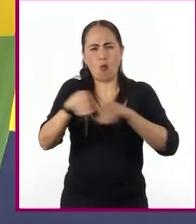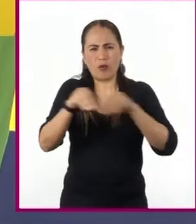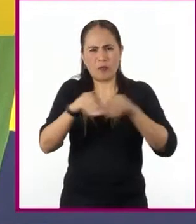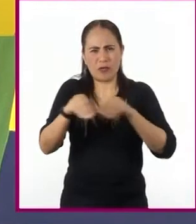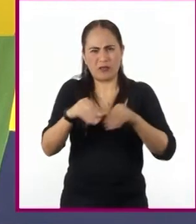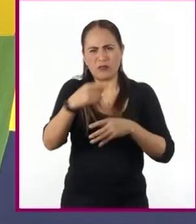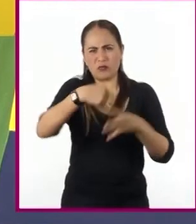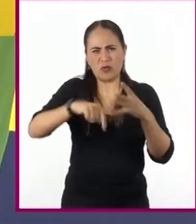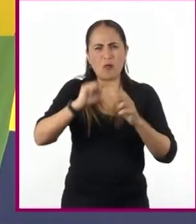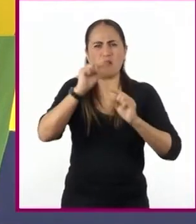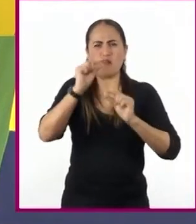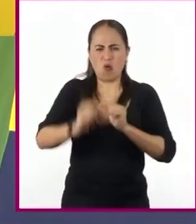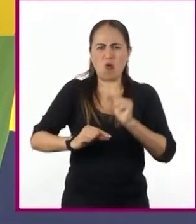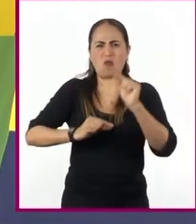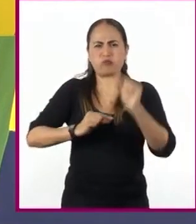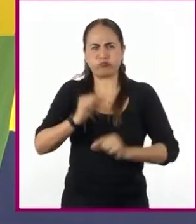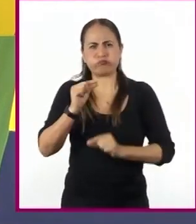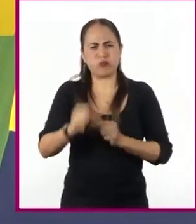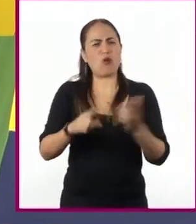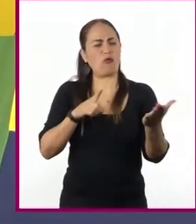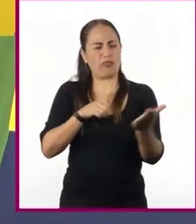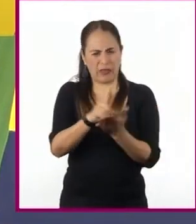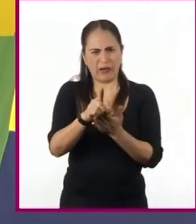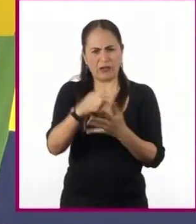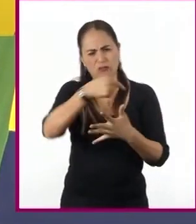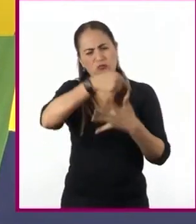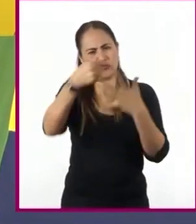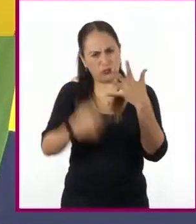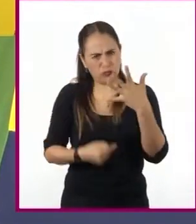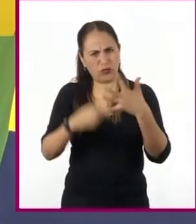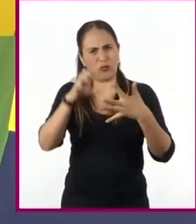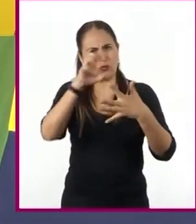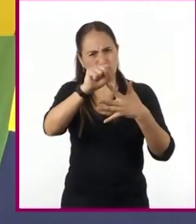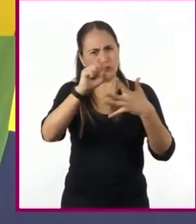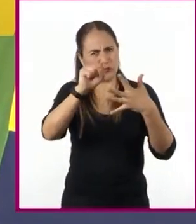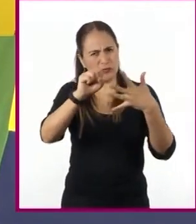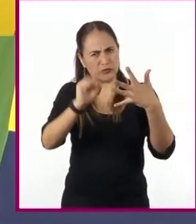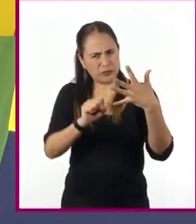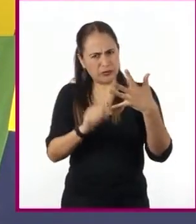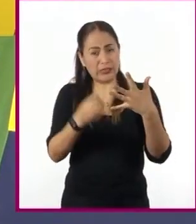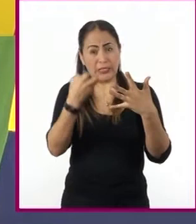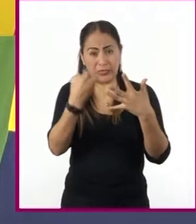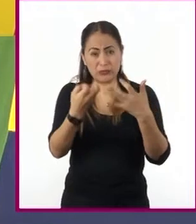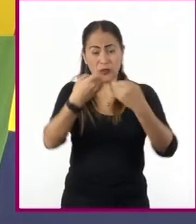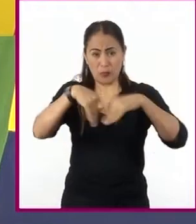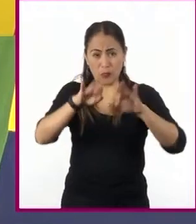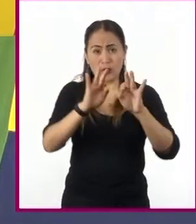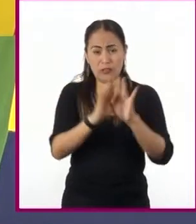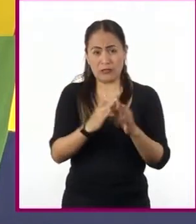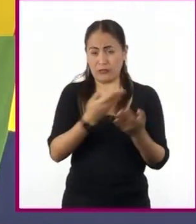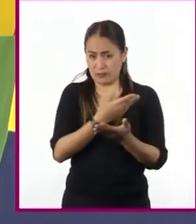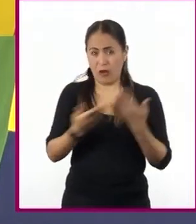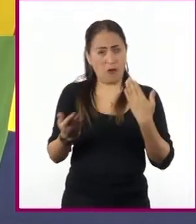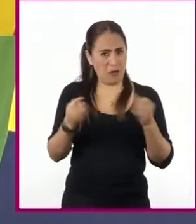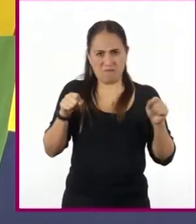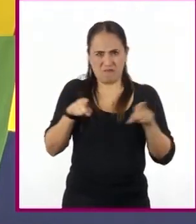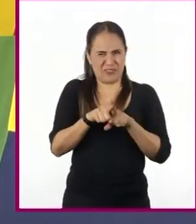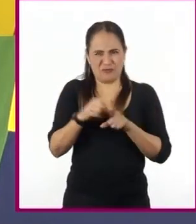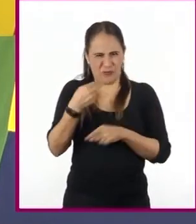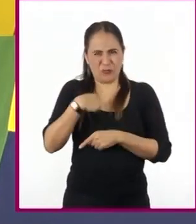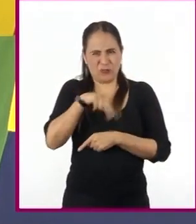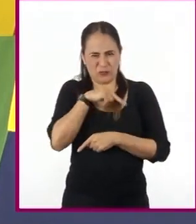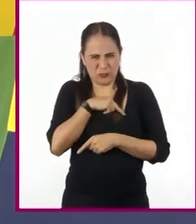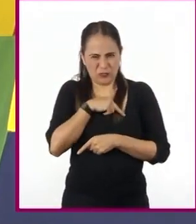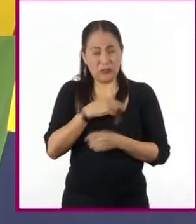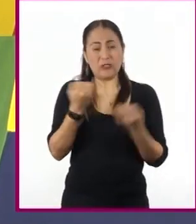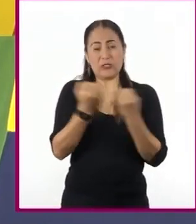poco a poco fueron conquistando derechos laborales que son tan importantes para nosotros hoy en día: la